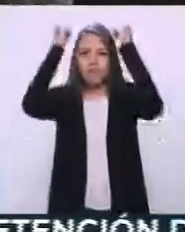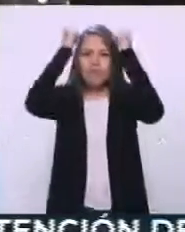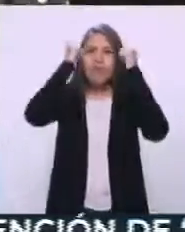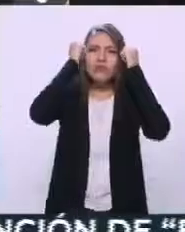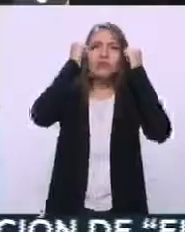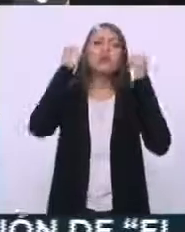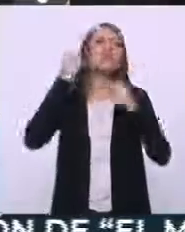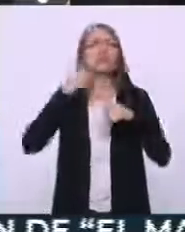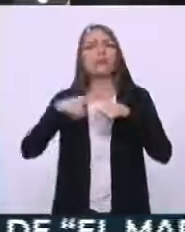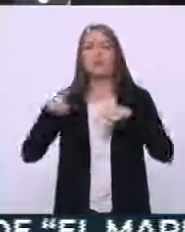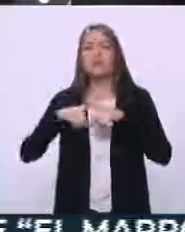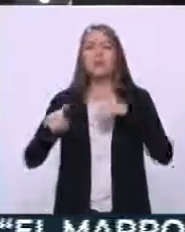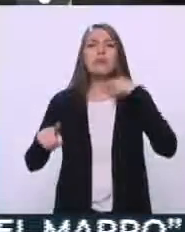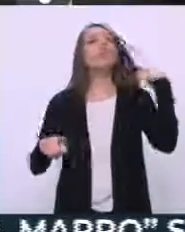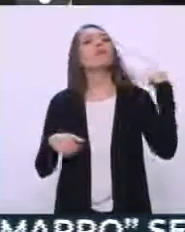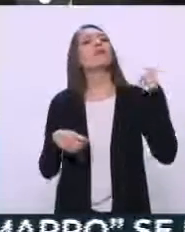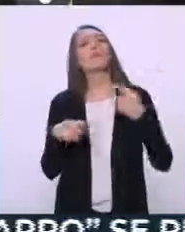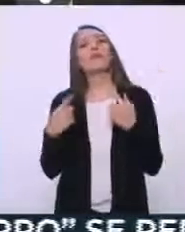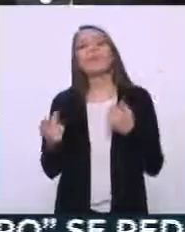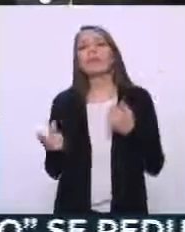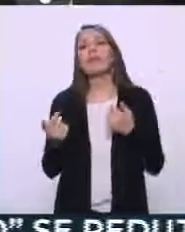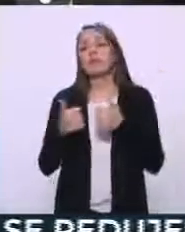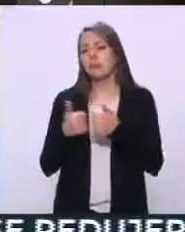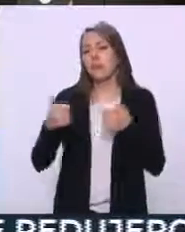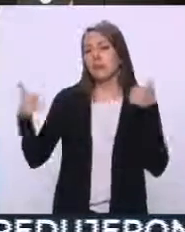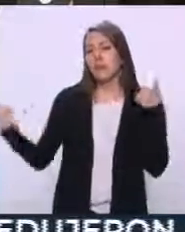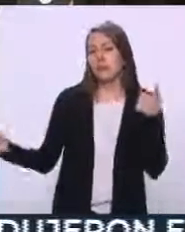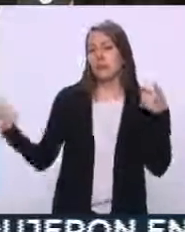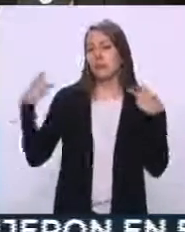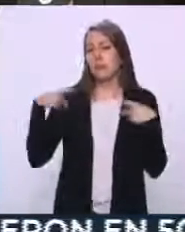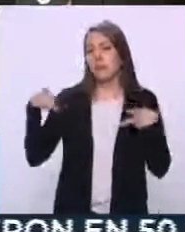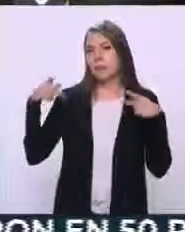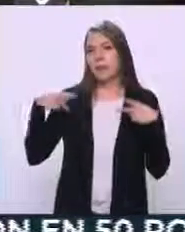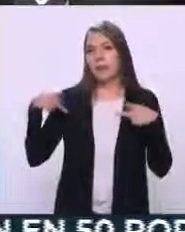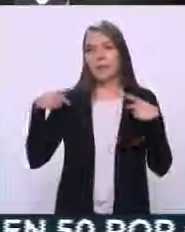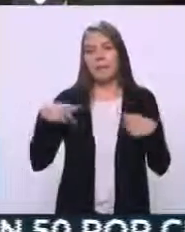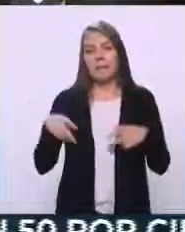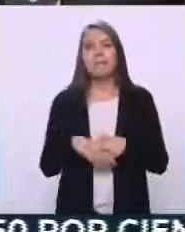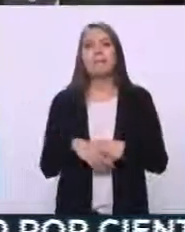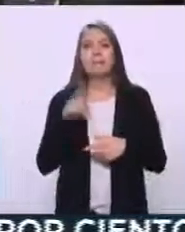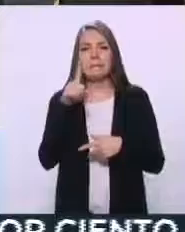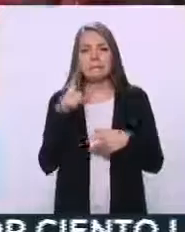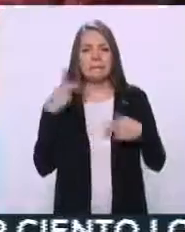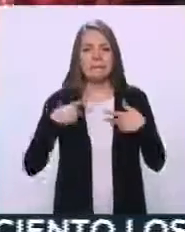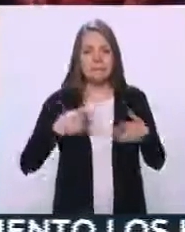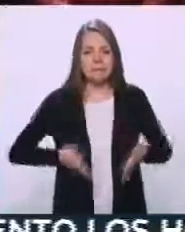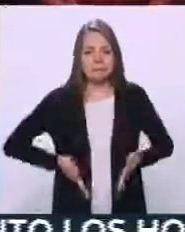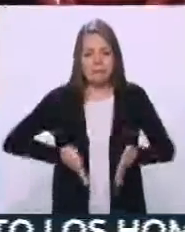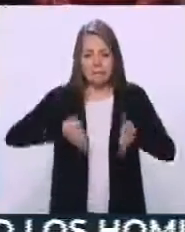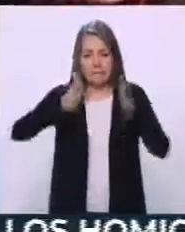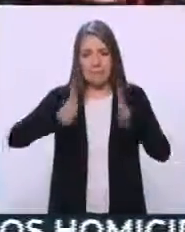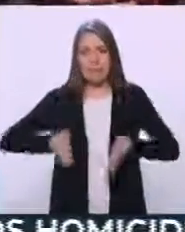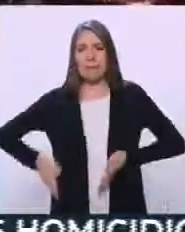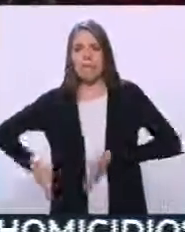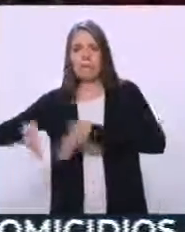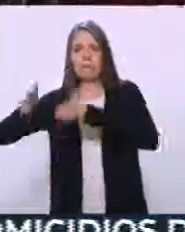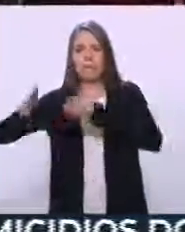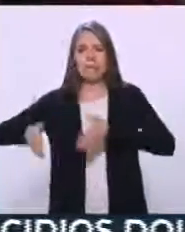etcétera. Mantener una distancia entre las personas, de preferencia una persona por carril, promover por supuesto la